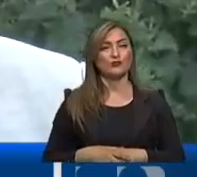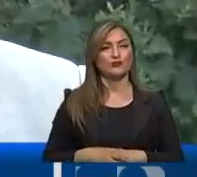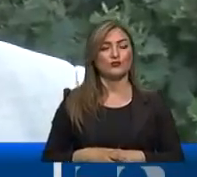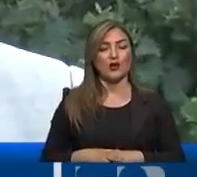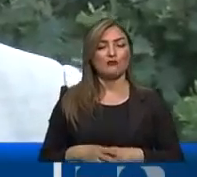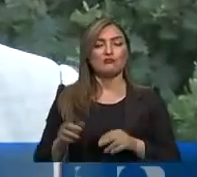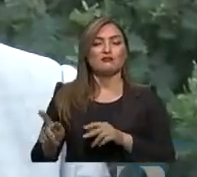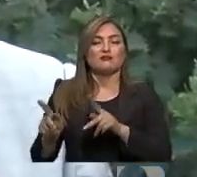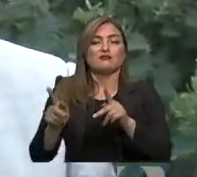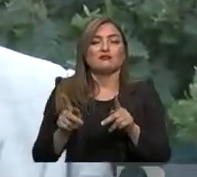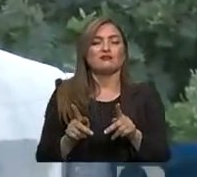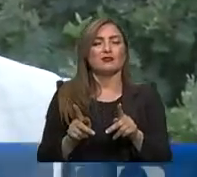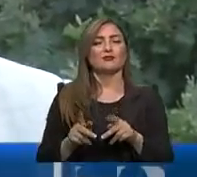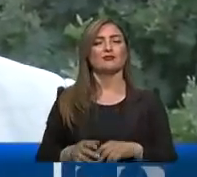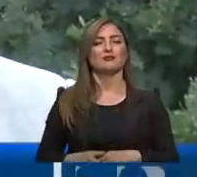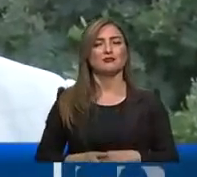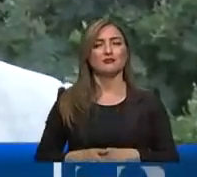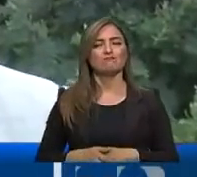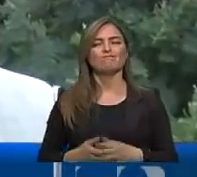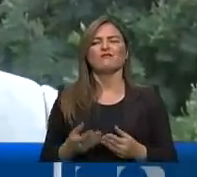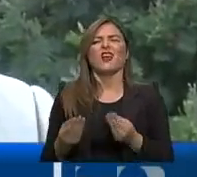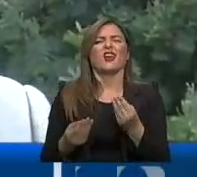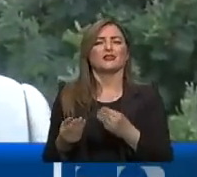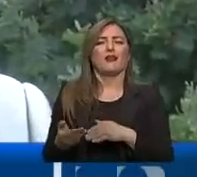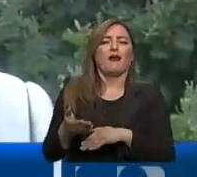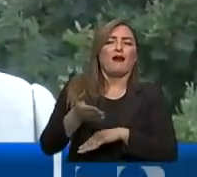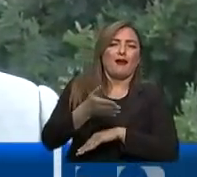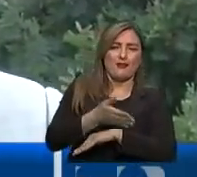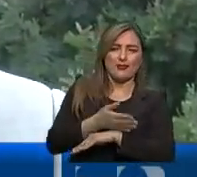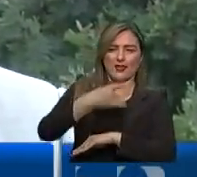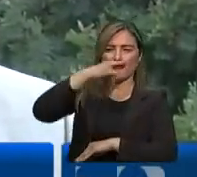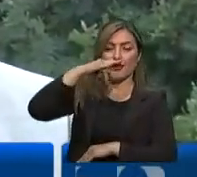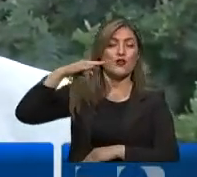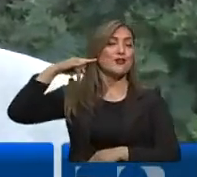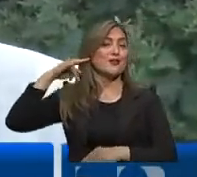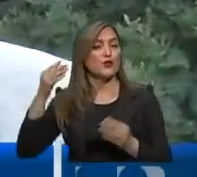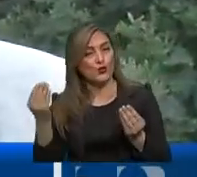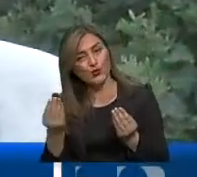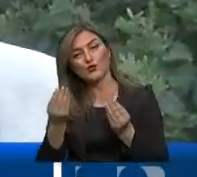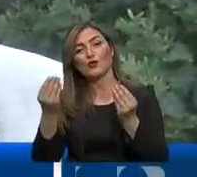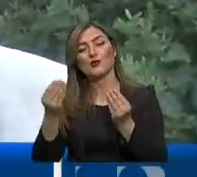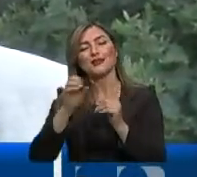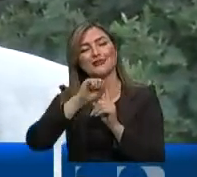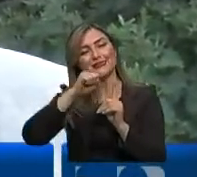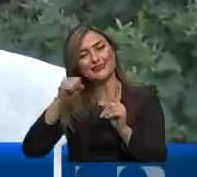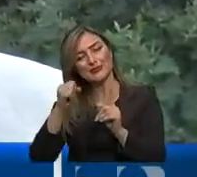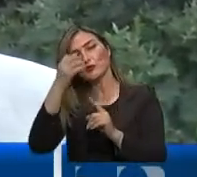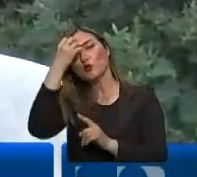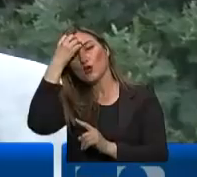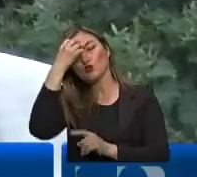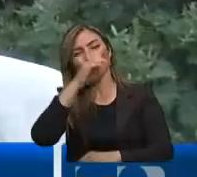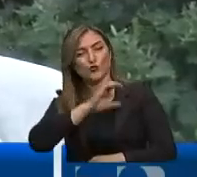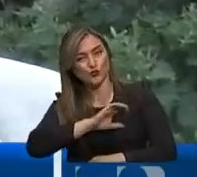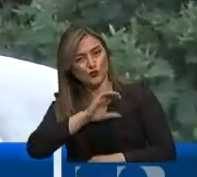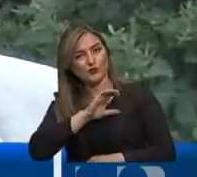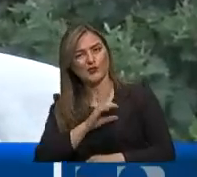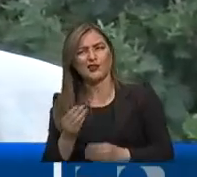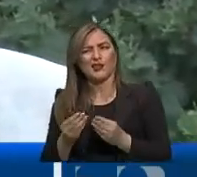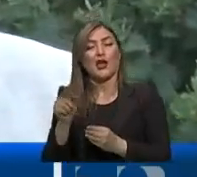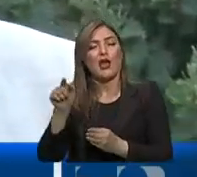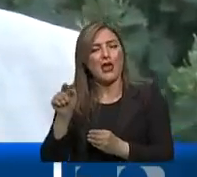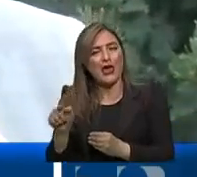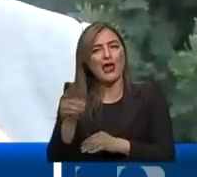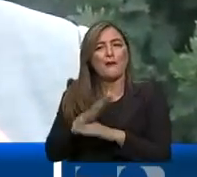Estamos planificando un plan de intervención previa, es decir, los niños, niñas y adolescentes del sistema educativo municipal van a tener